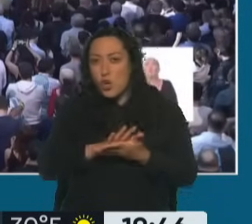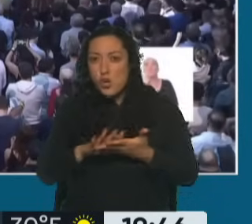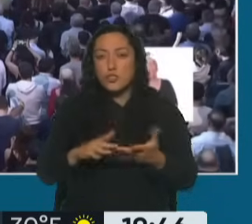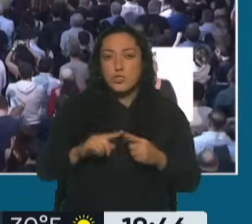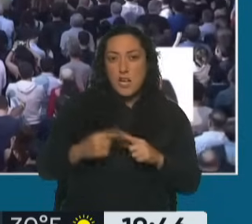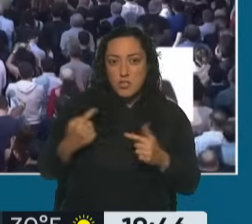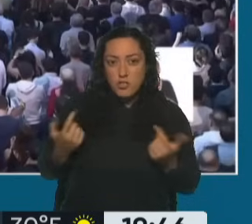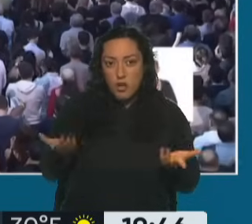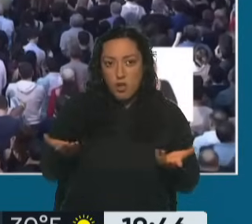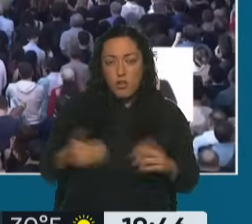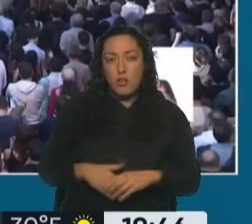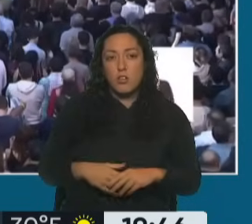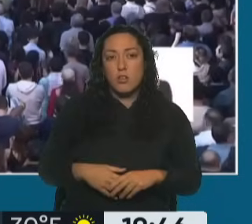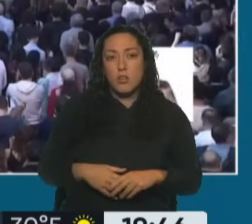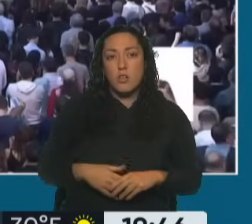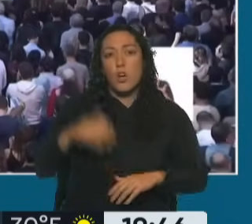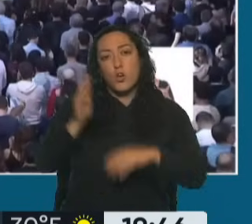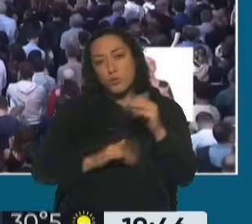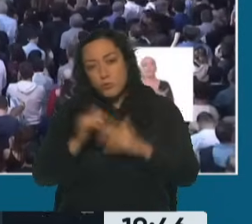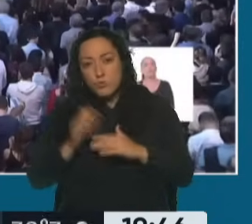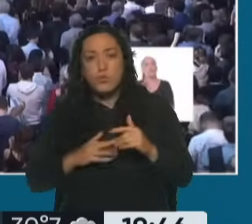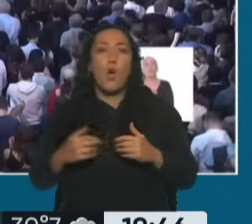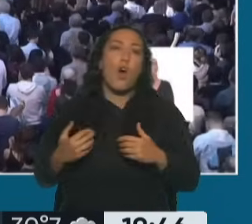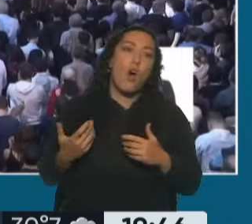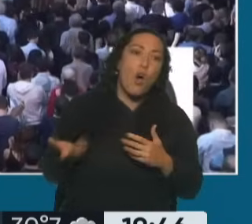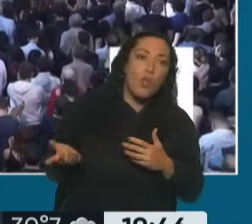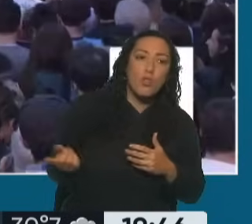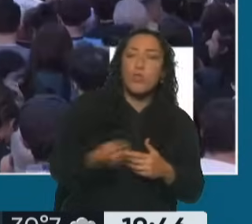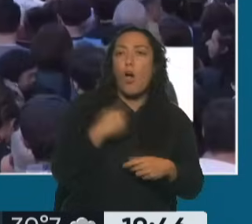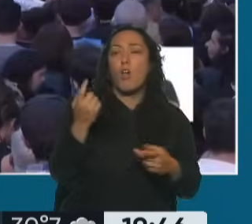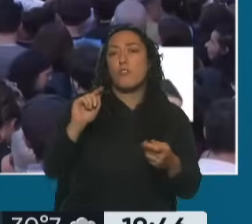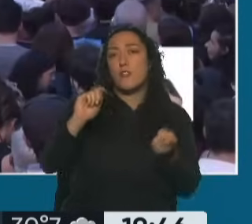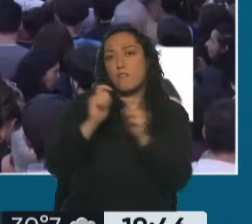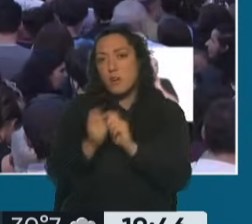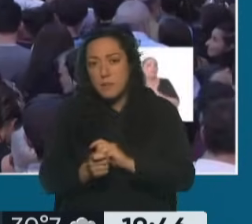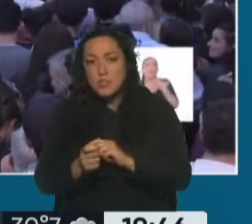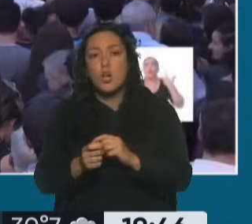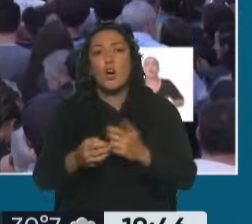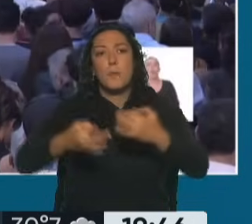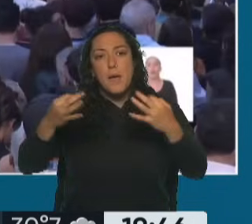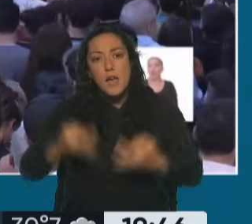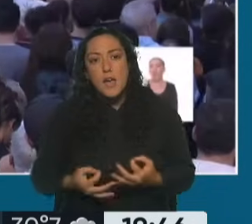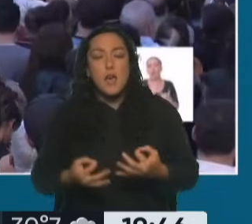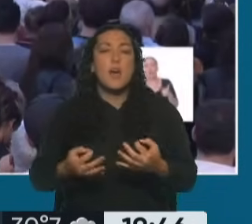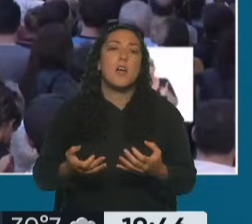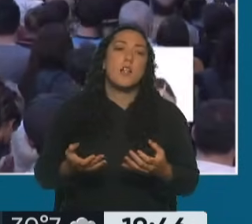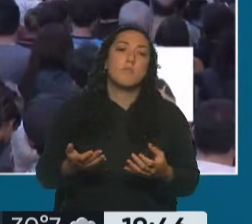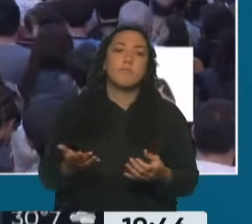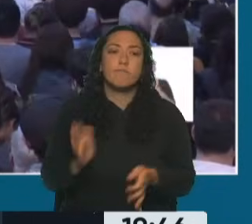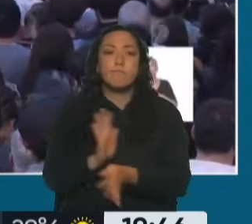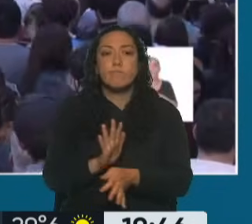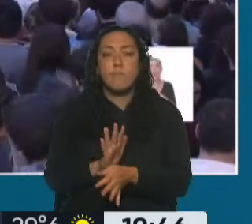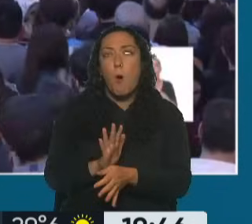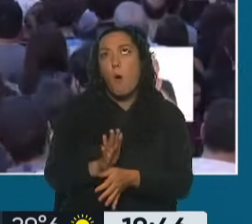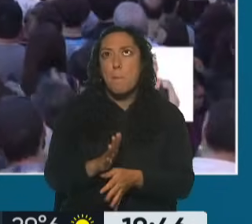nuevo presidente electo a la construcción común de una transformación, a una especie